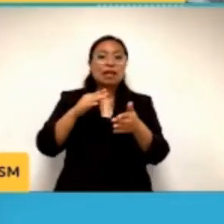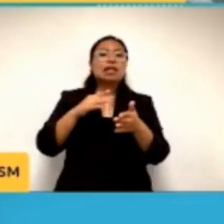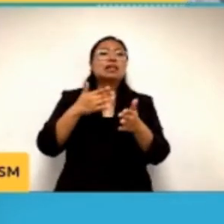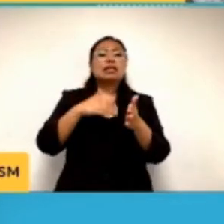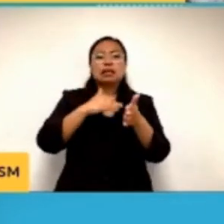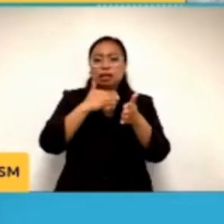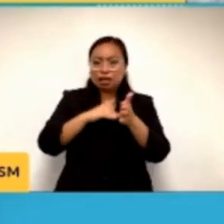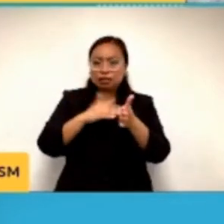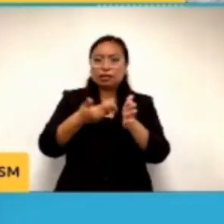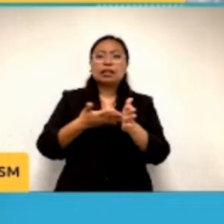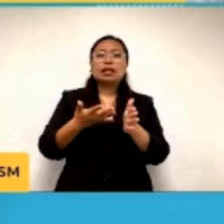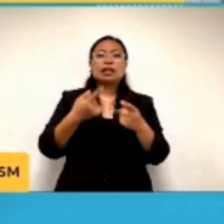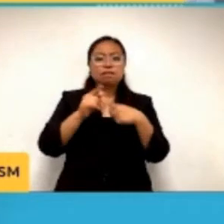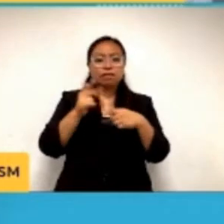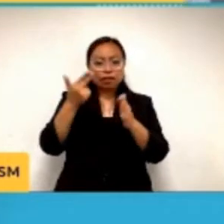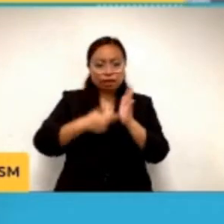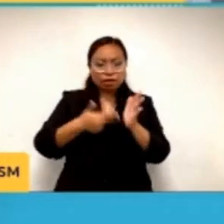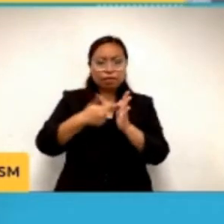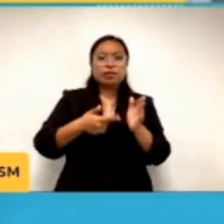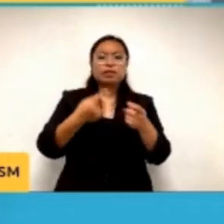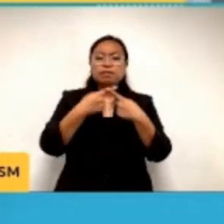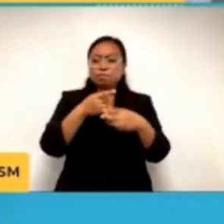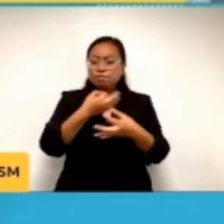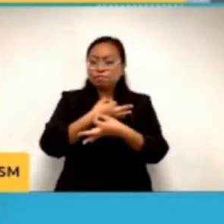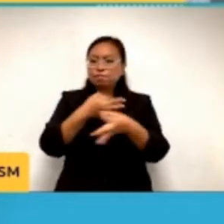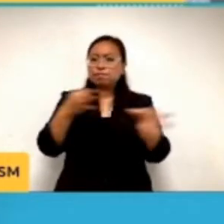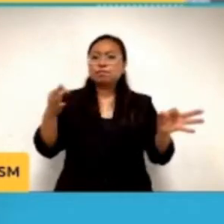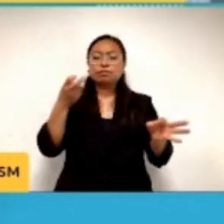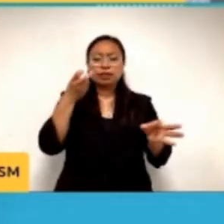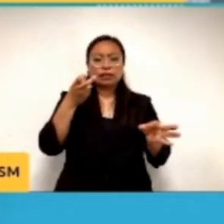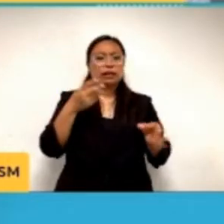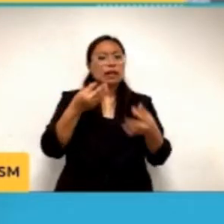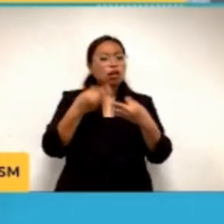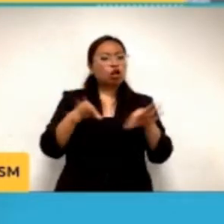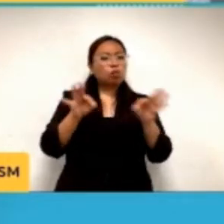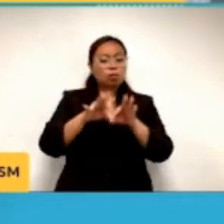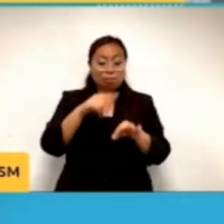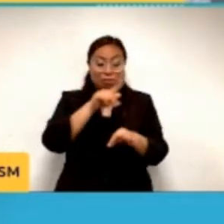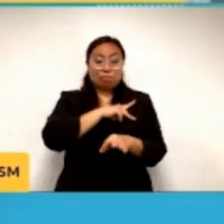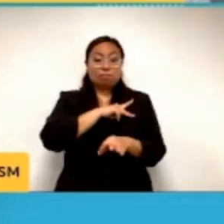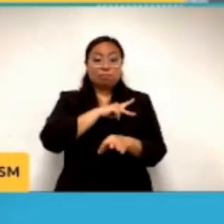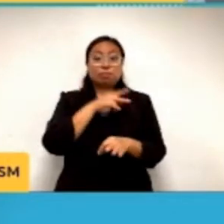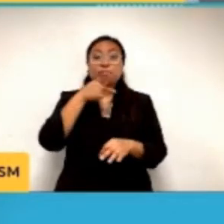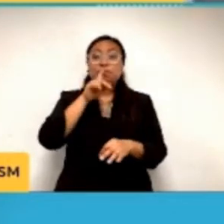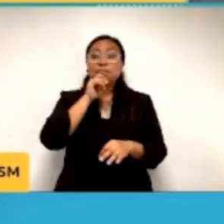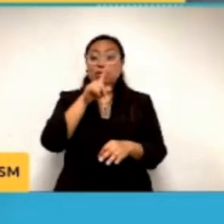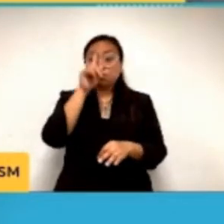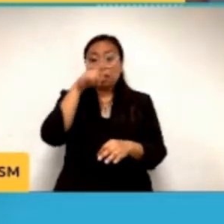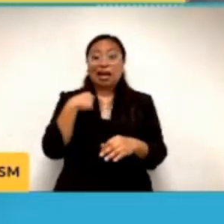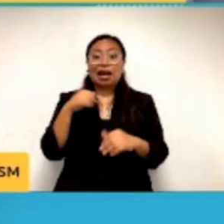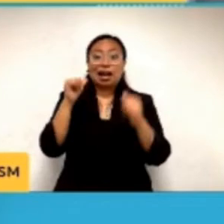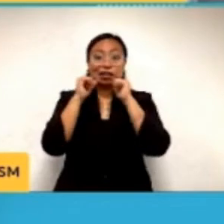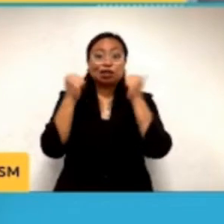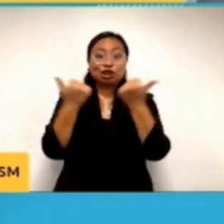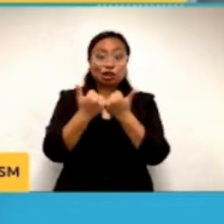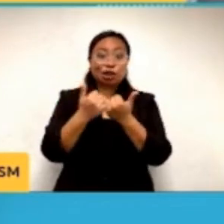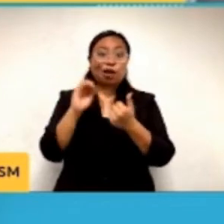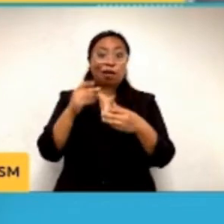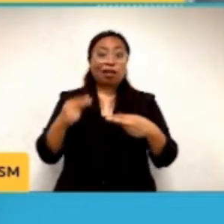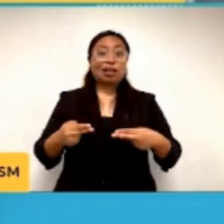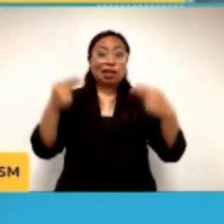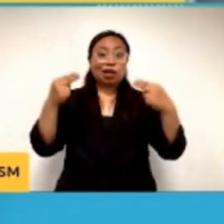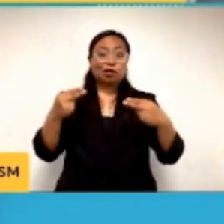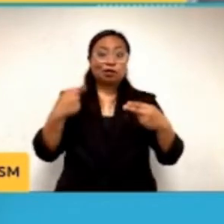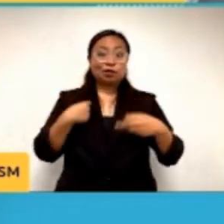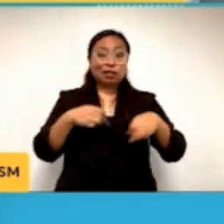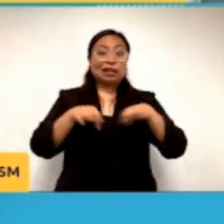son importantes para ti, pero que también son importantes para la organización en la que te desenvuelves o para el entorno al que